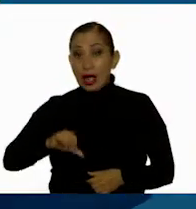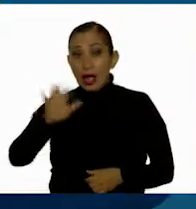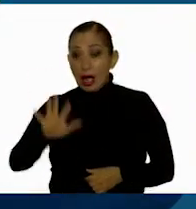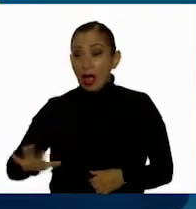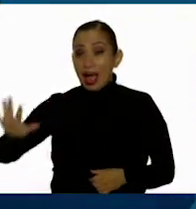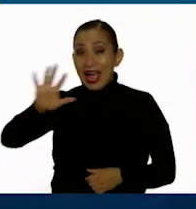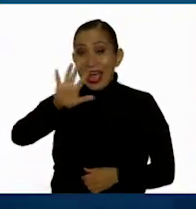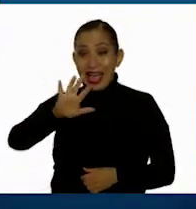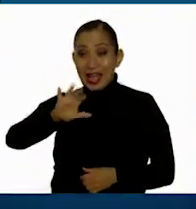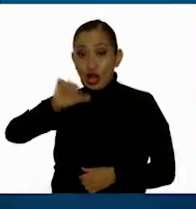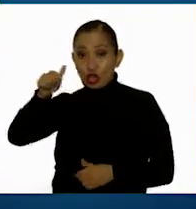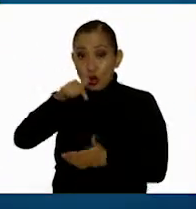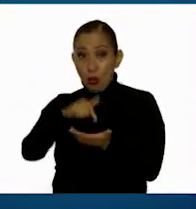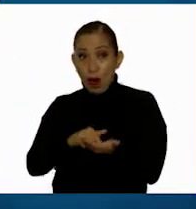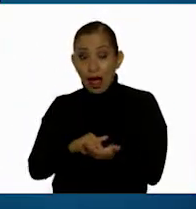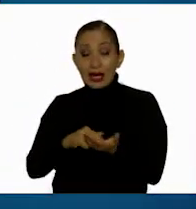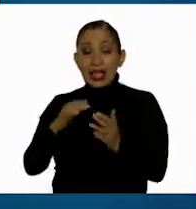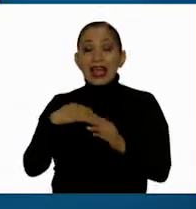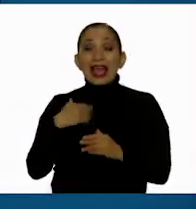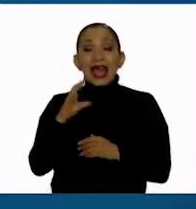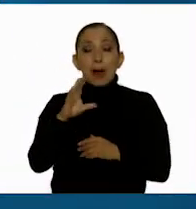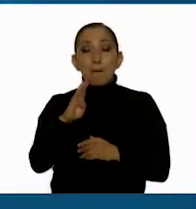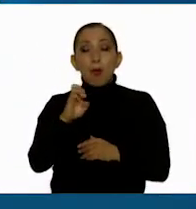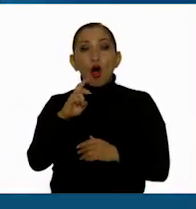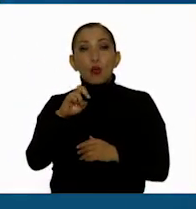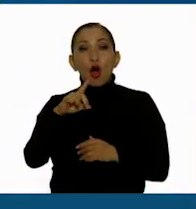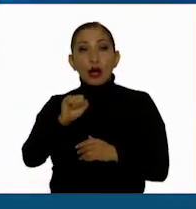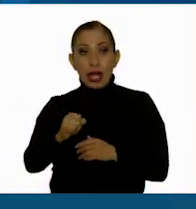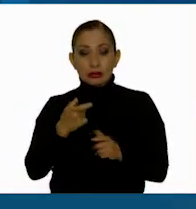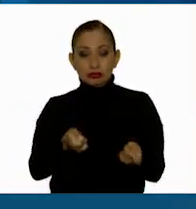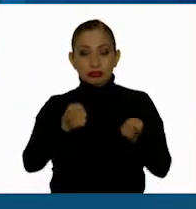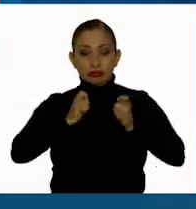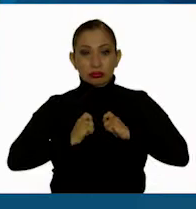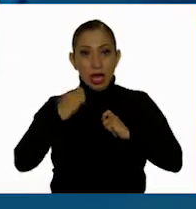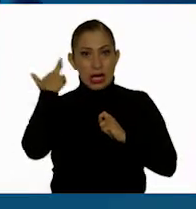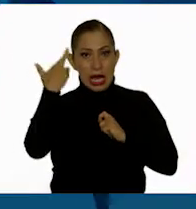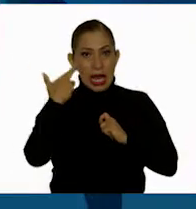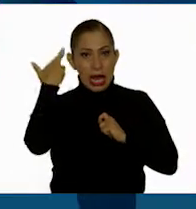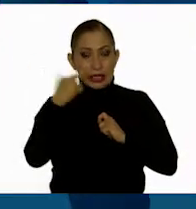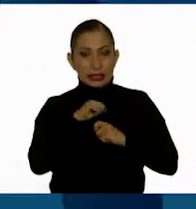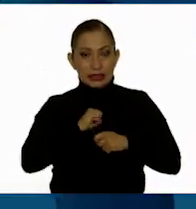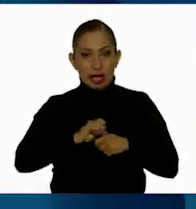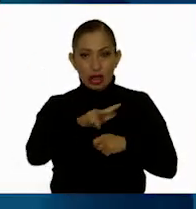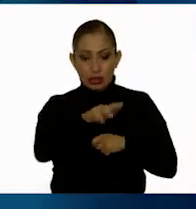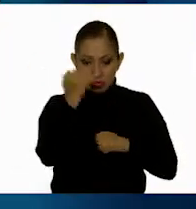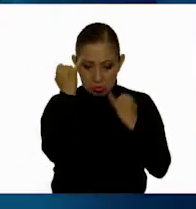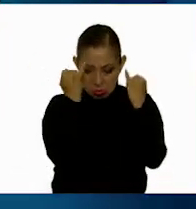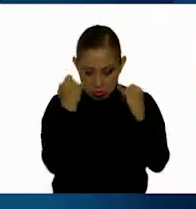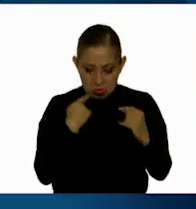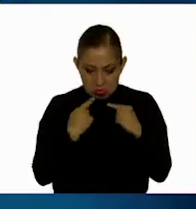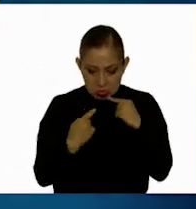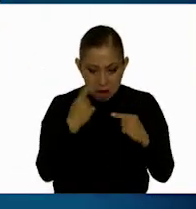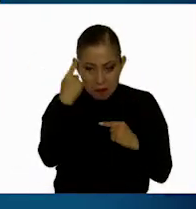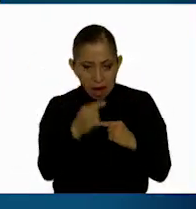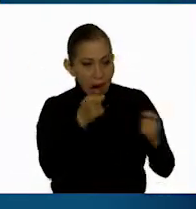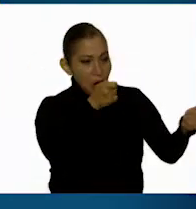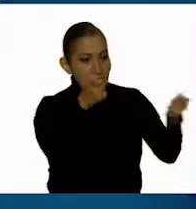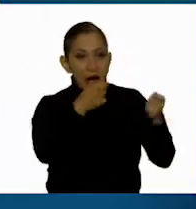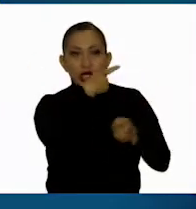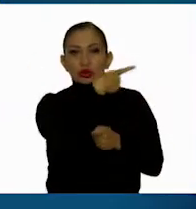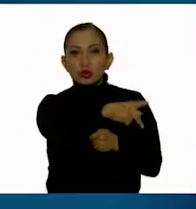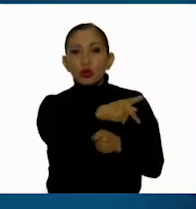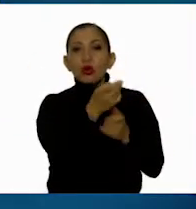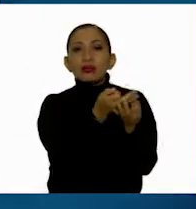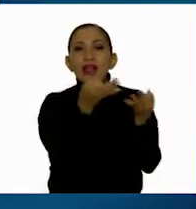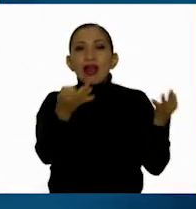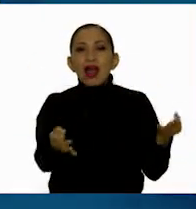del océano, la Casa Borbón, que heredó la corona desde principios del siglo XVIII, plantea estrategias para controlar a sus territorios